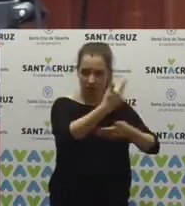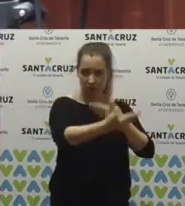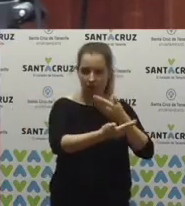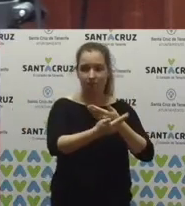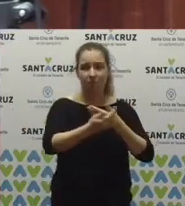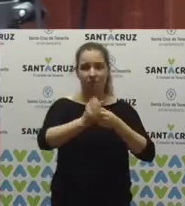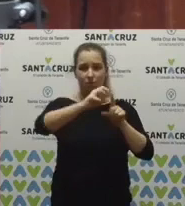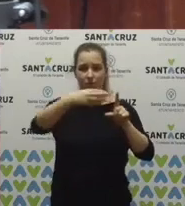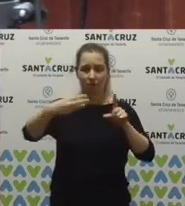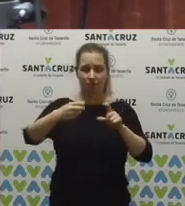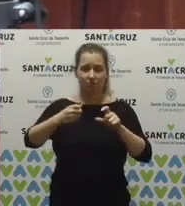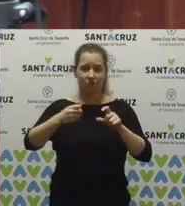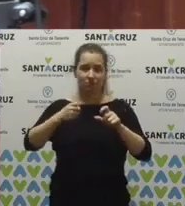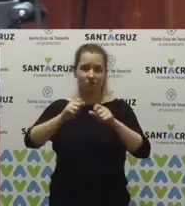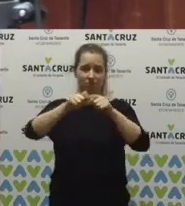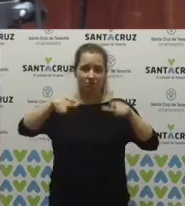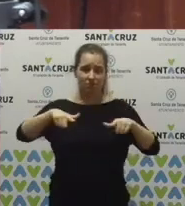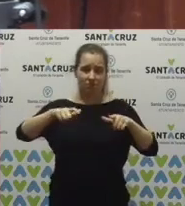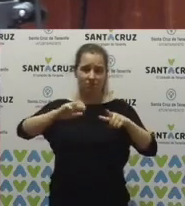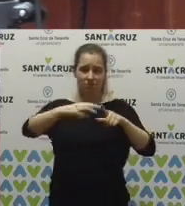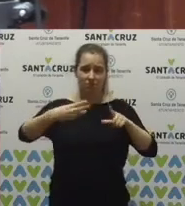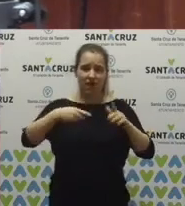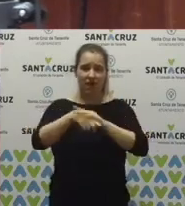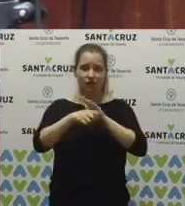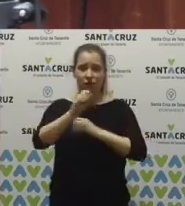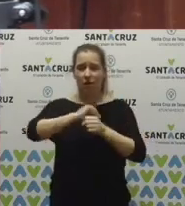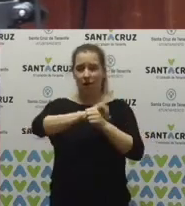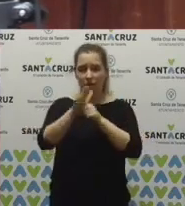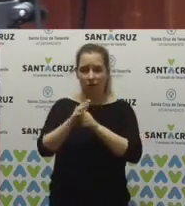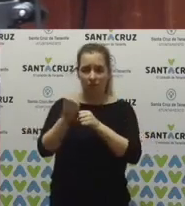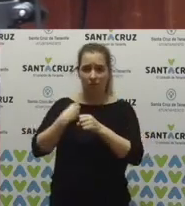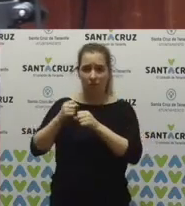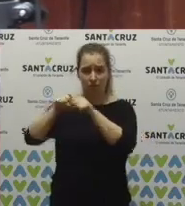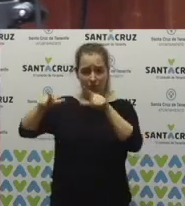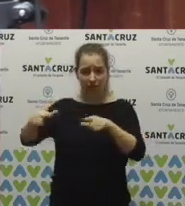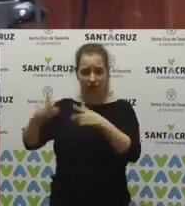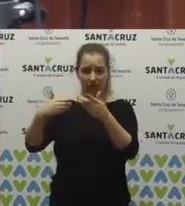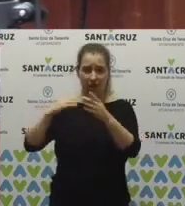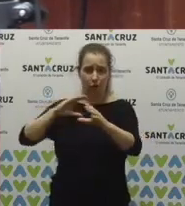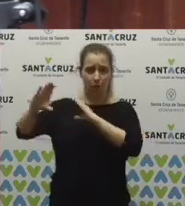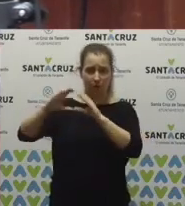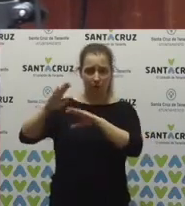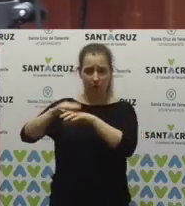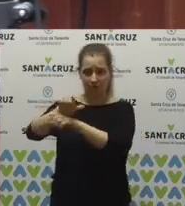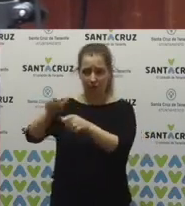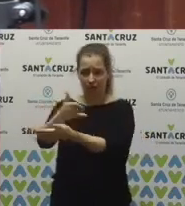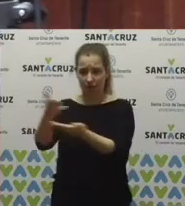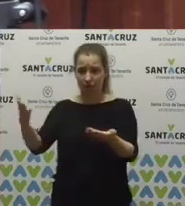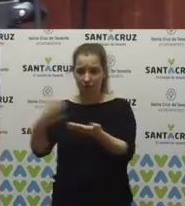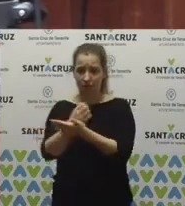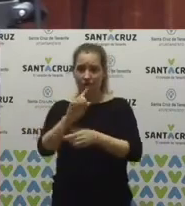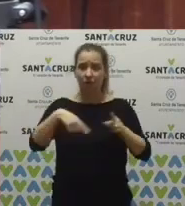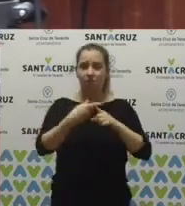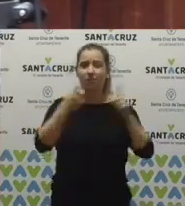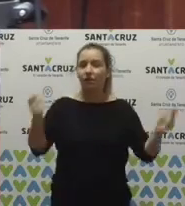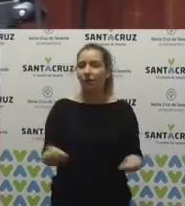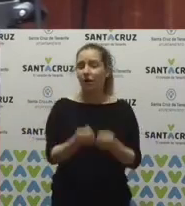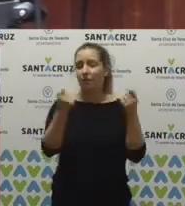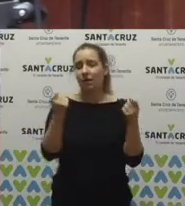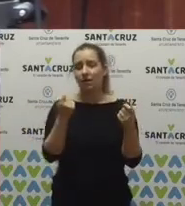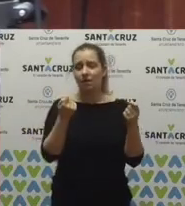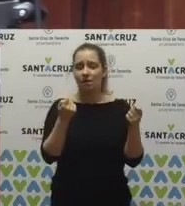canal de comunicación portal de formación para toda la ciudadanía con un amplio catálogo campañas de promoción y marketing del sector comercial